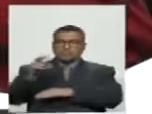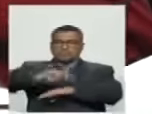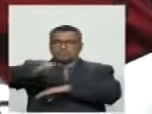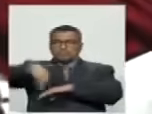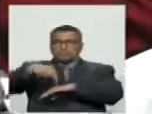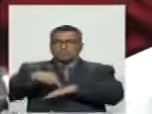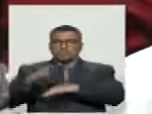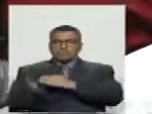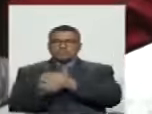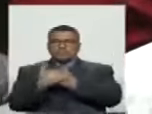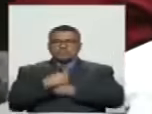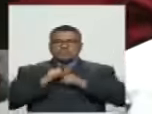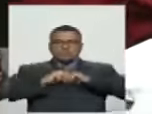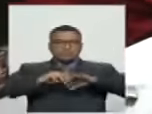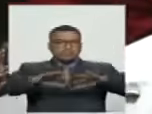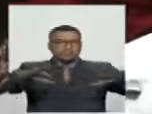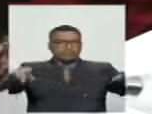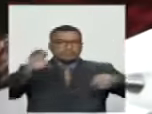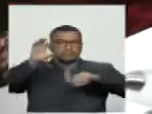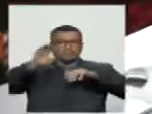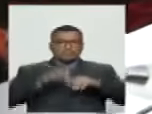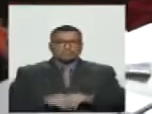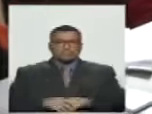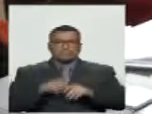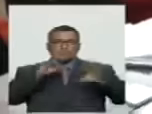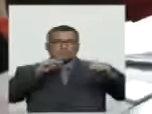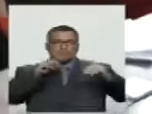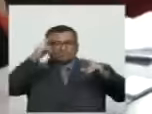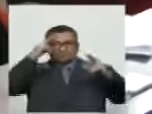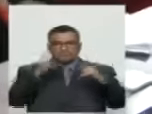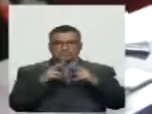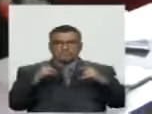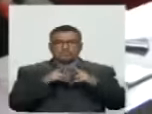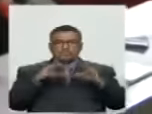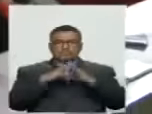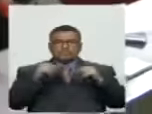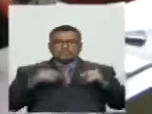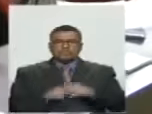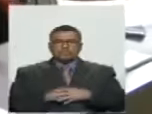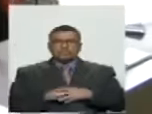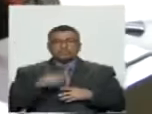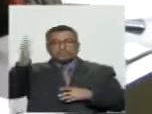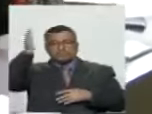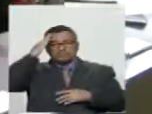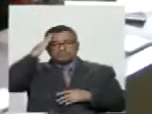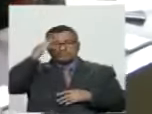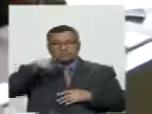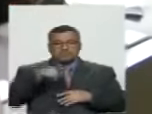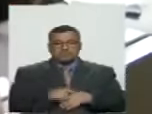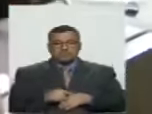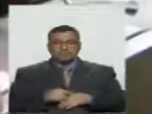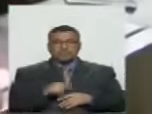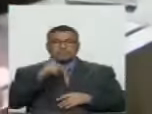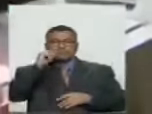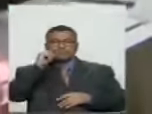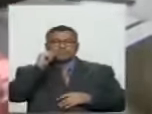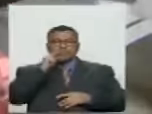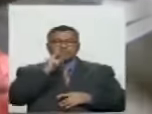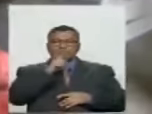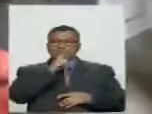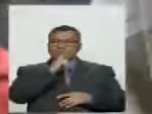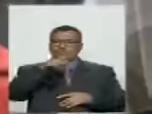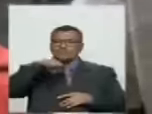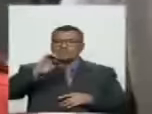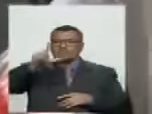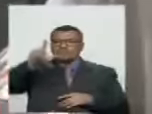Nacional, desplegarnos en todo el país y que se hable y se conozca esto. Que sepamos que un señor llamado